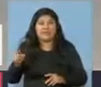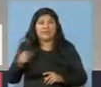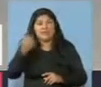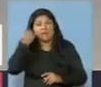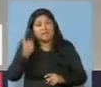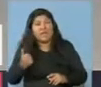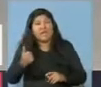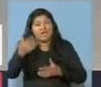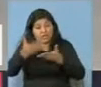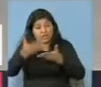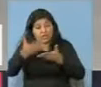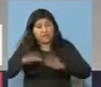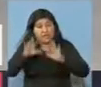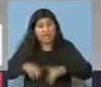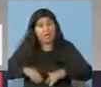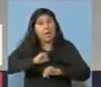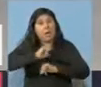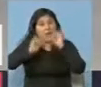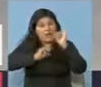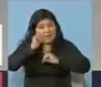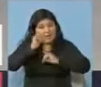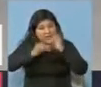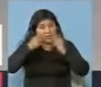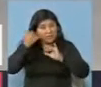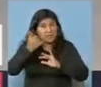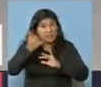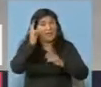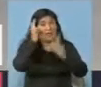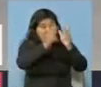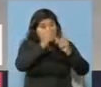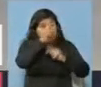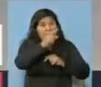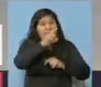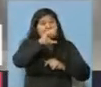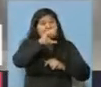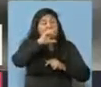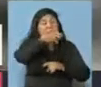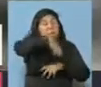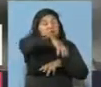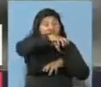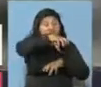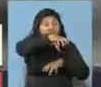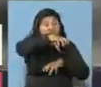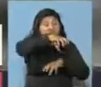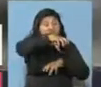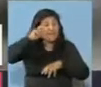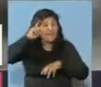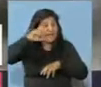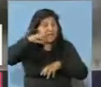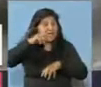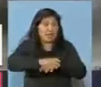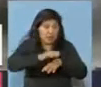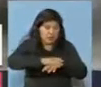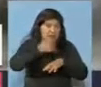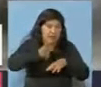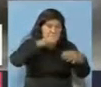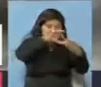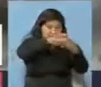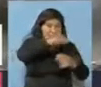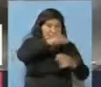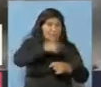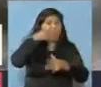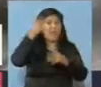y comunicada también a la Cancillería. Nuestro gobernador ayer comunicó en los medios, sí, de que